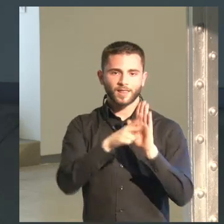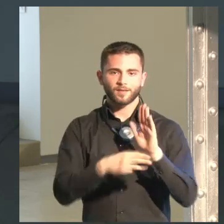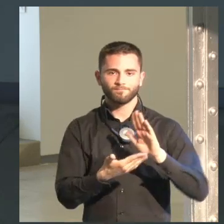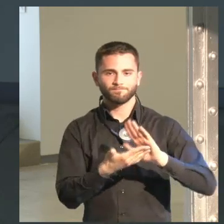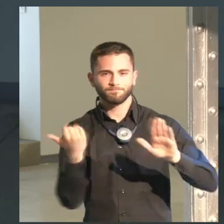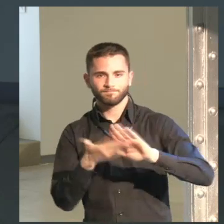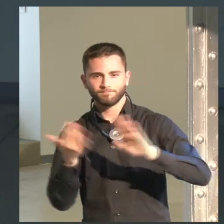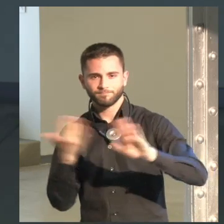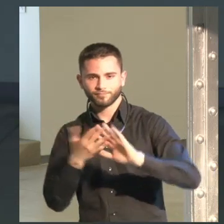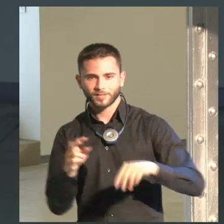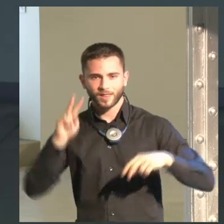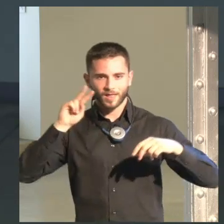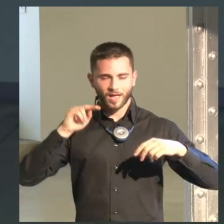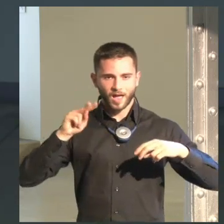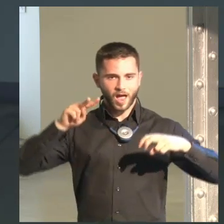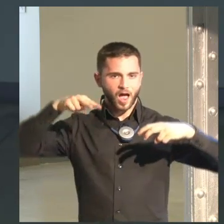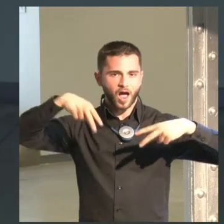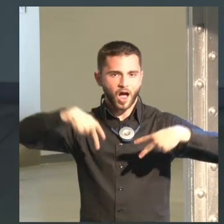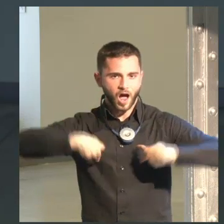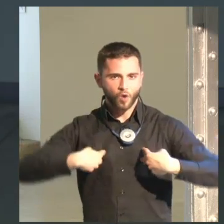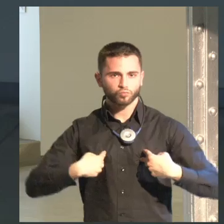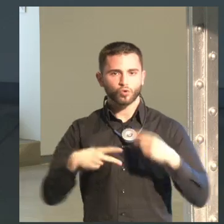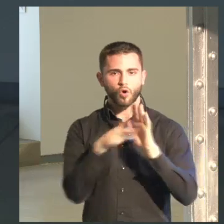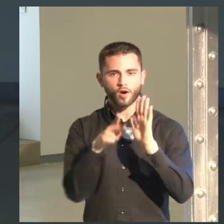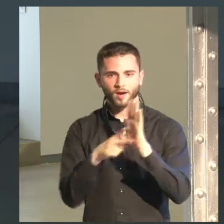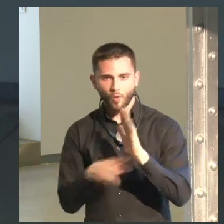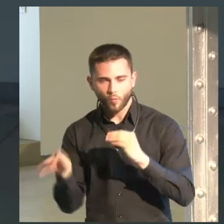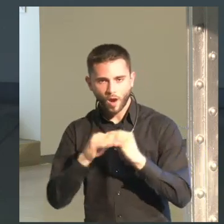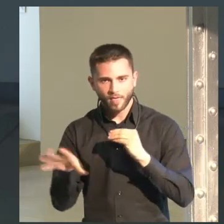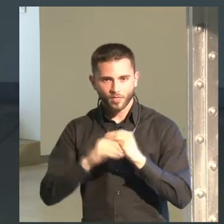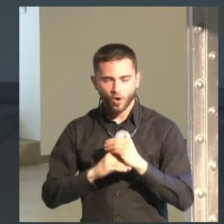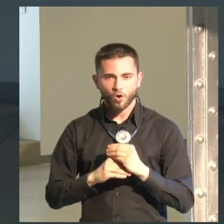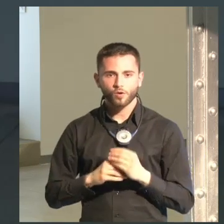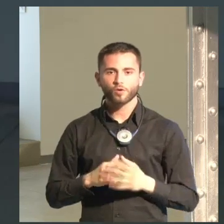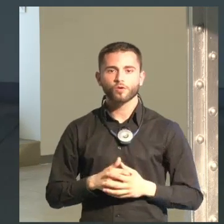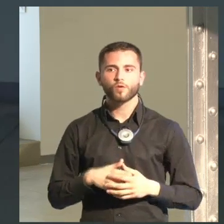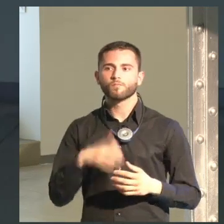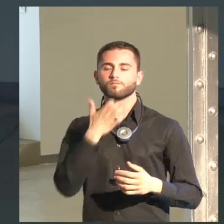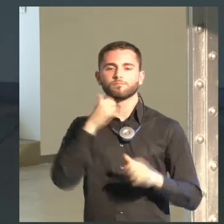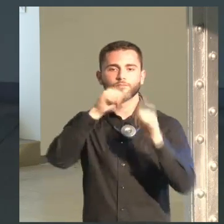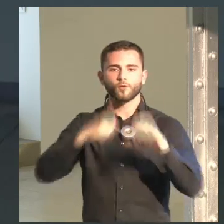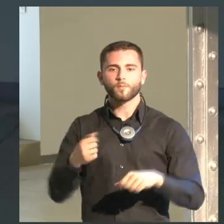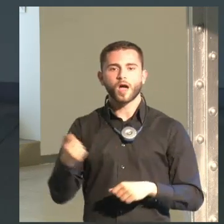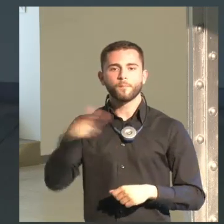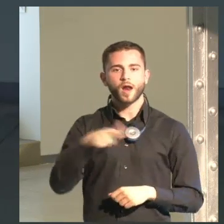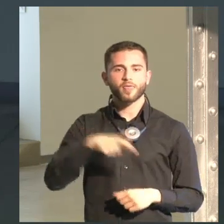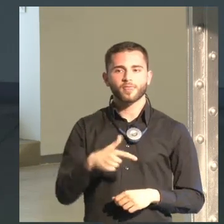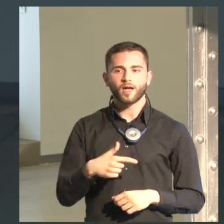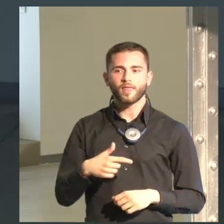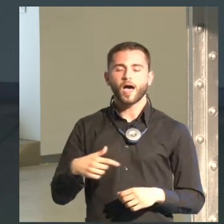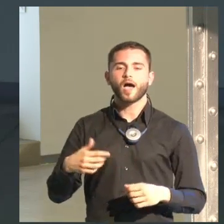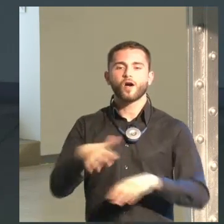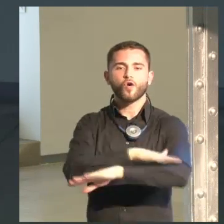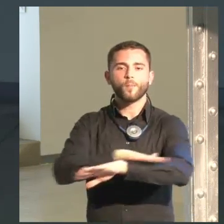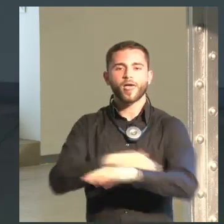corregulación, de autorregulación, que de forma parecida a, por ejemplo, la gobernanza de Internet va a ser